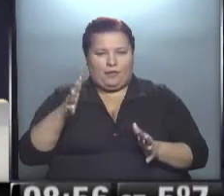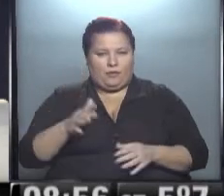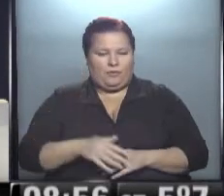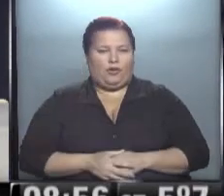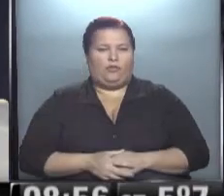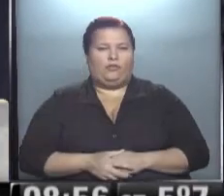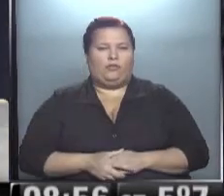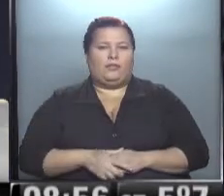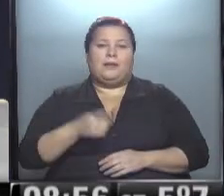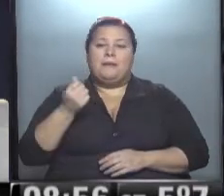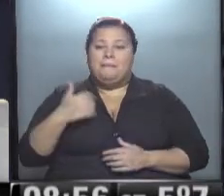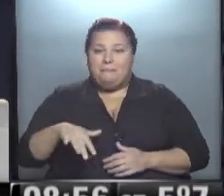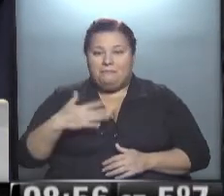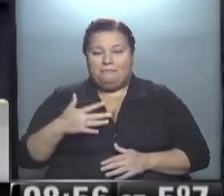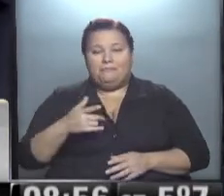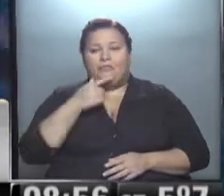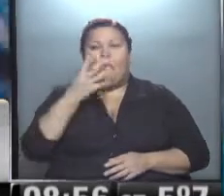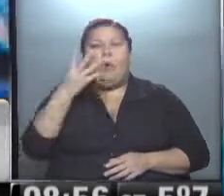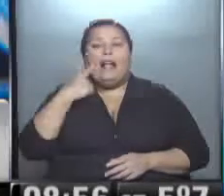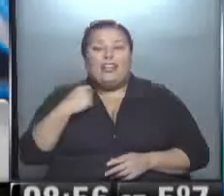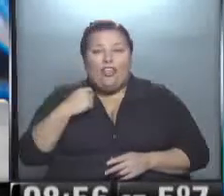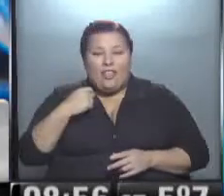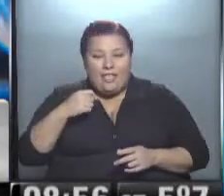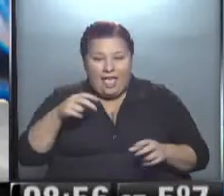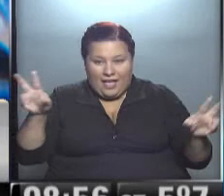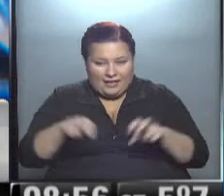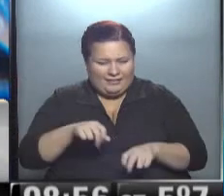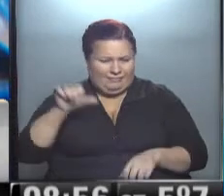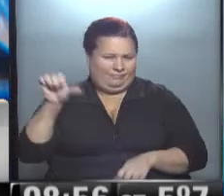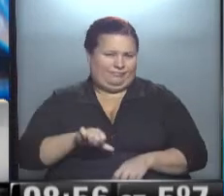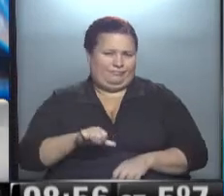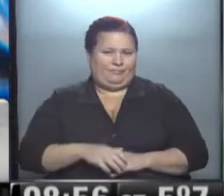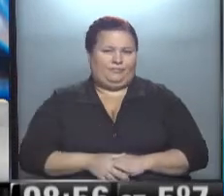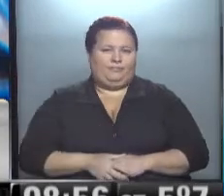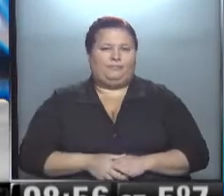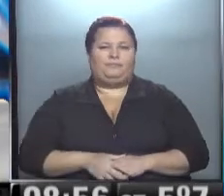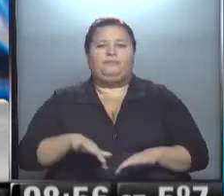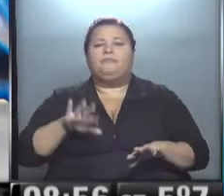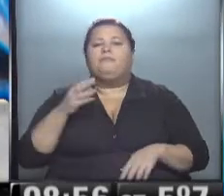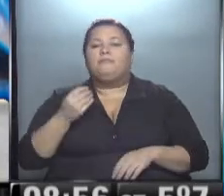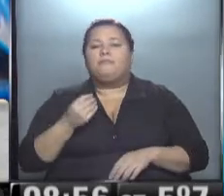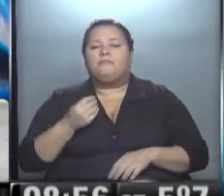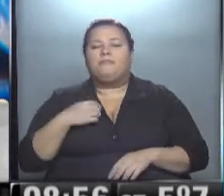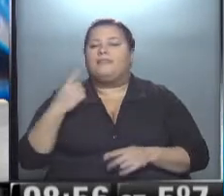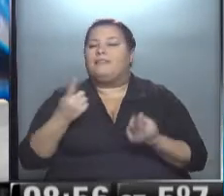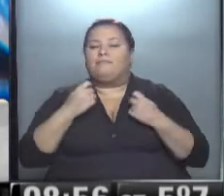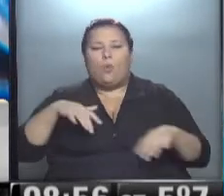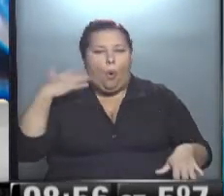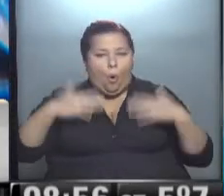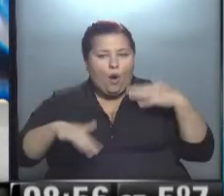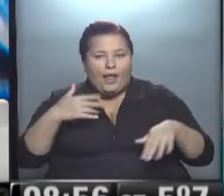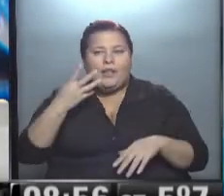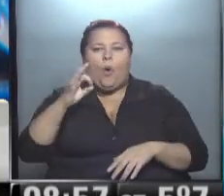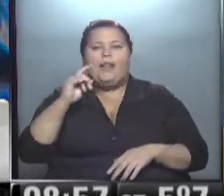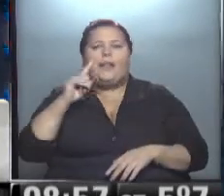Y es una plata que en 4 días uno no logra reunir. Básicamente es lo que necesitamos de manera urgente, juntar